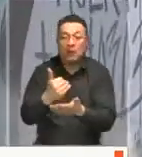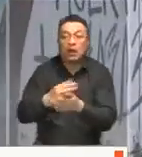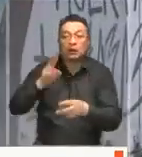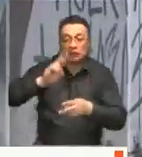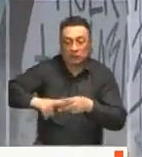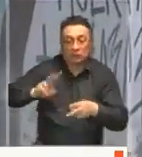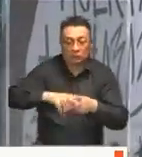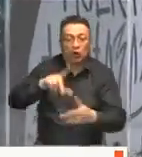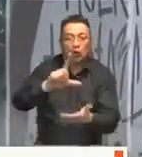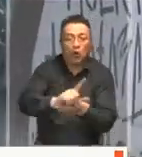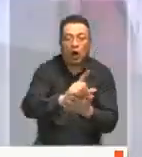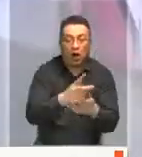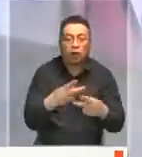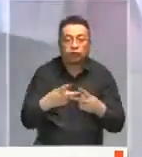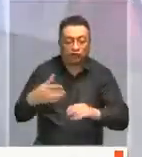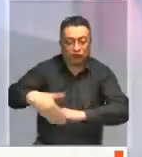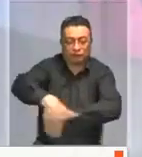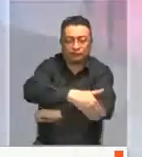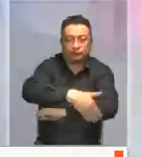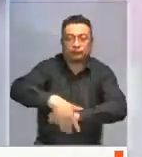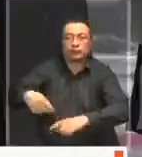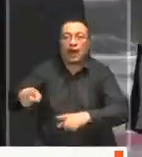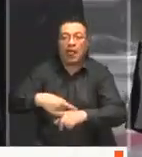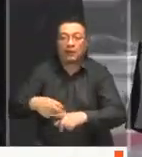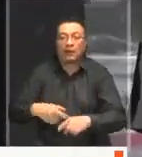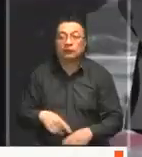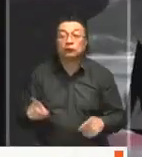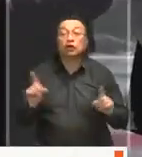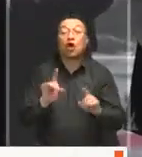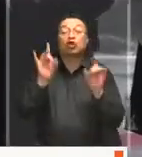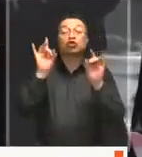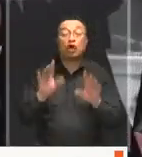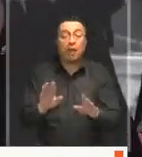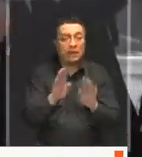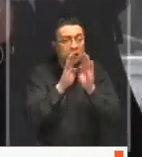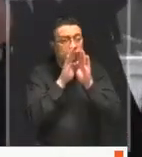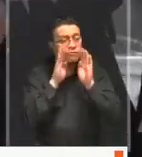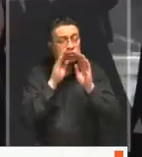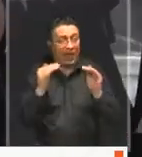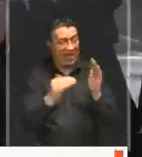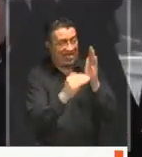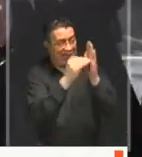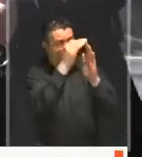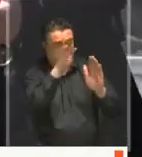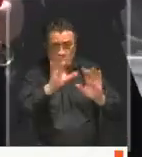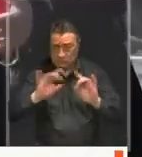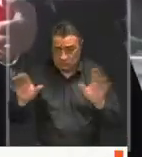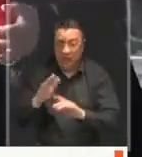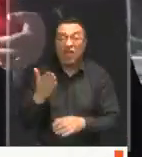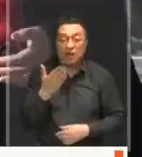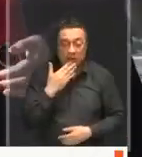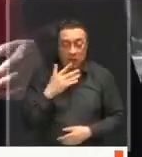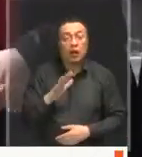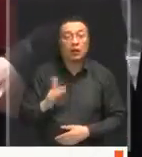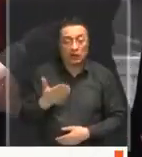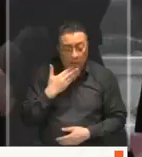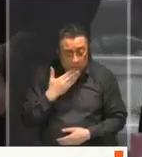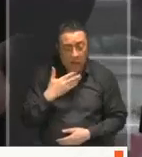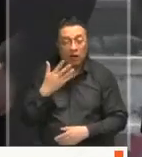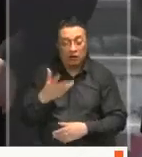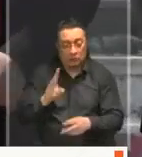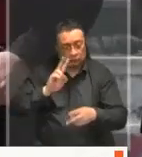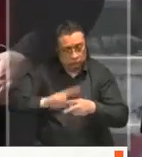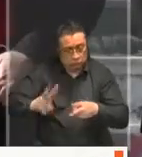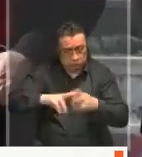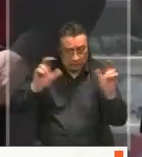del espacio público en el eje Alameda. No solamente vamos a limpiar fachadas de edificios, sino que fundamentalmente vamos a